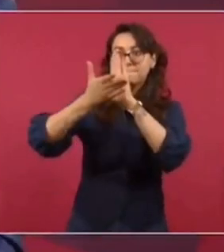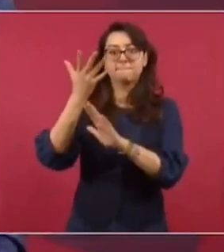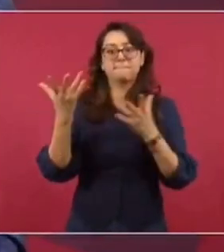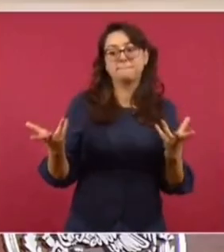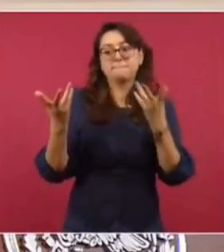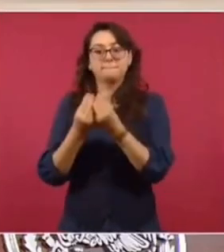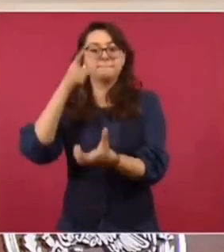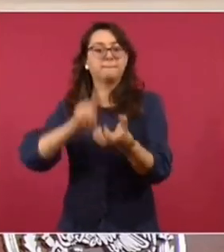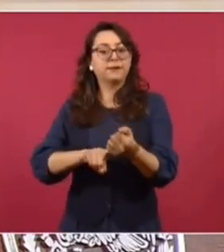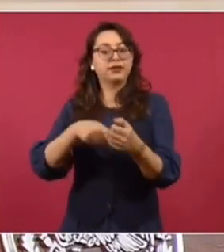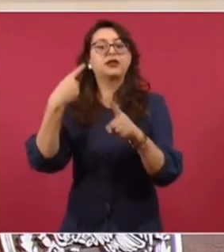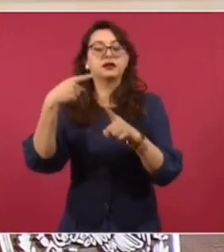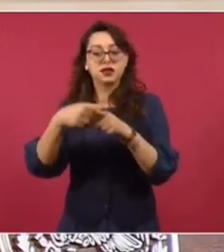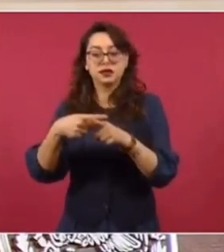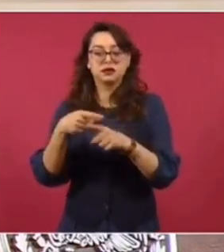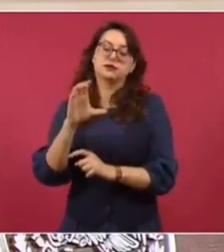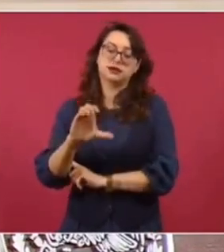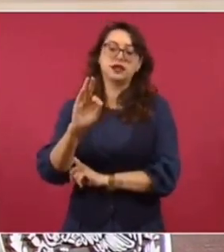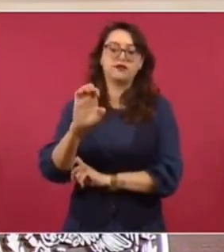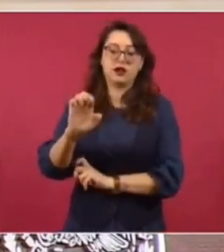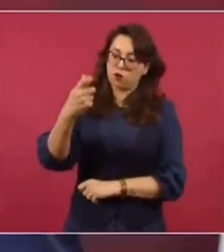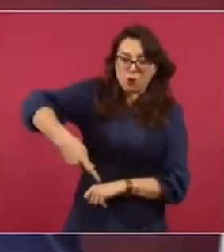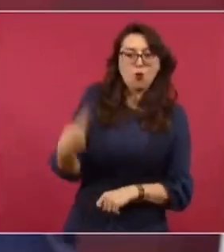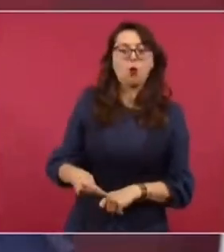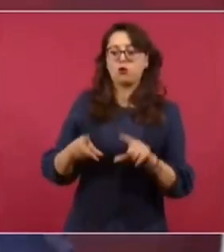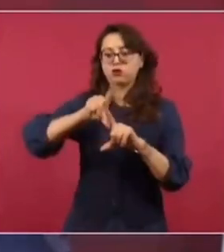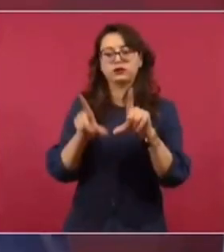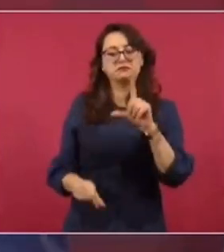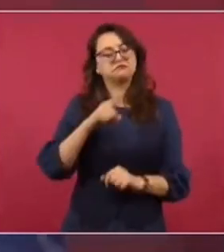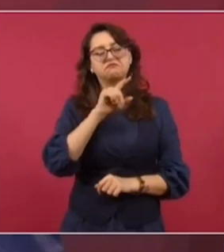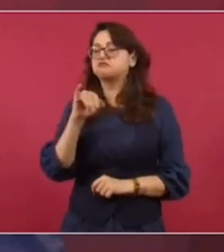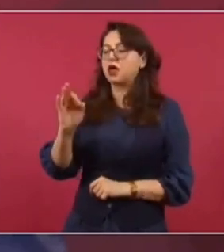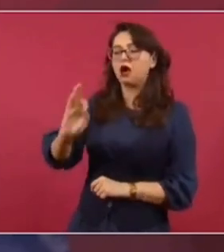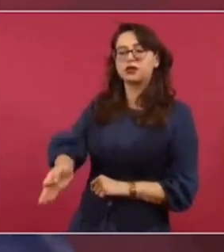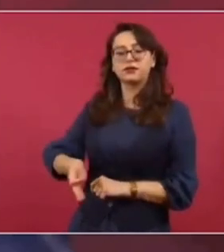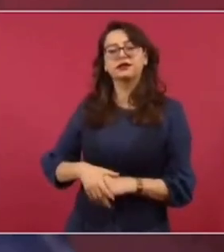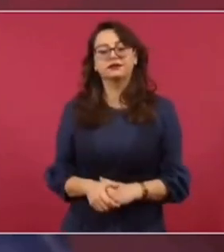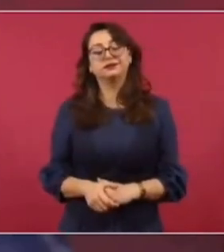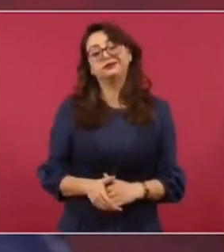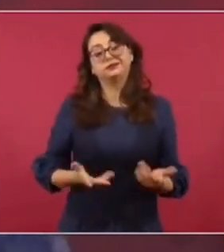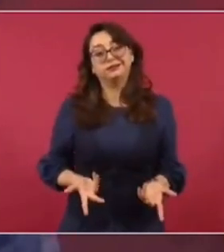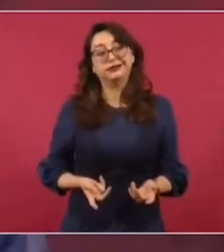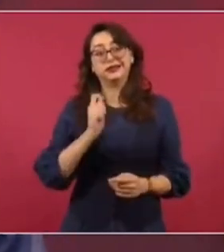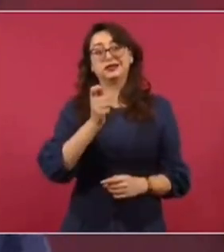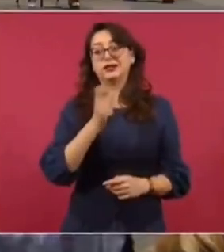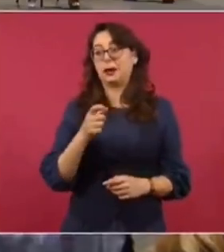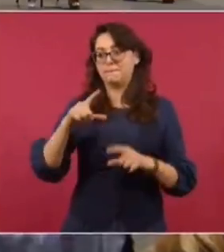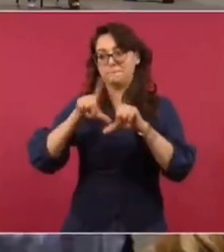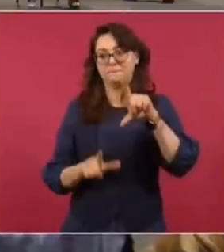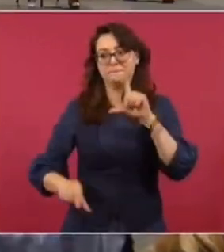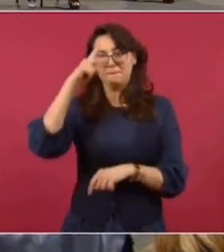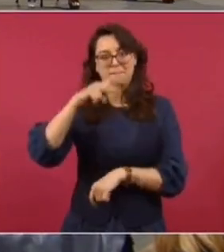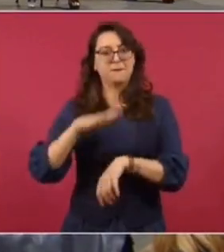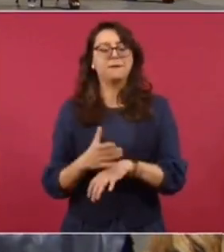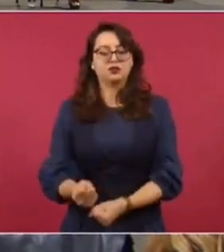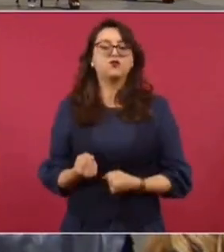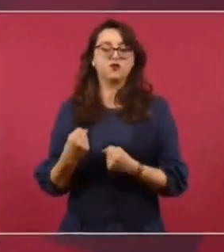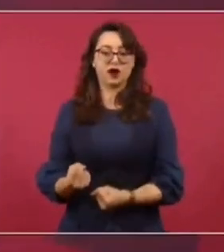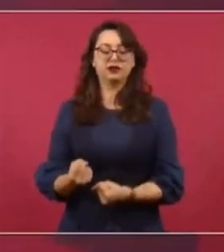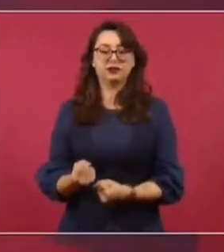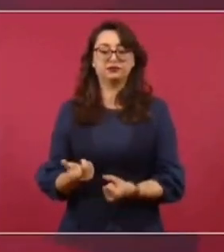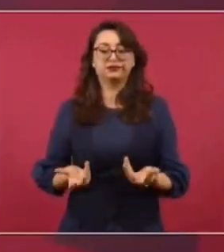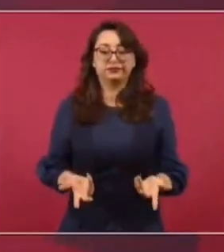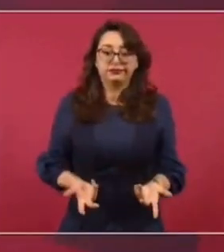es fortalecer a una empresa pública. Porque al final de todo, como lo vimos ahora en el caso de